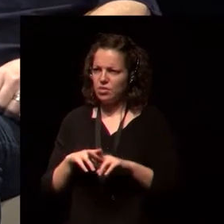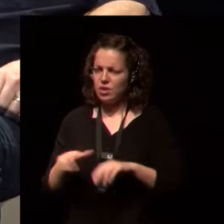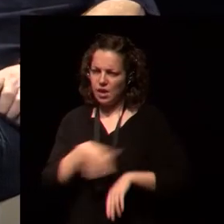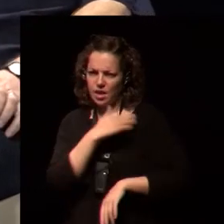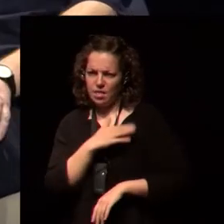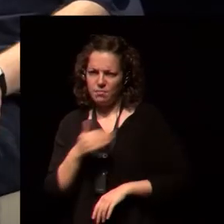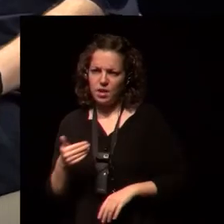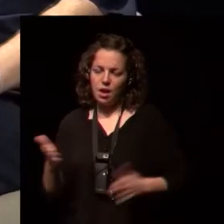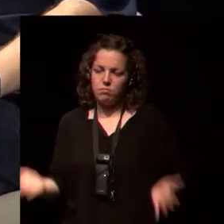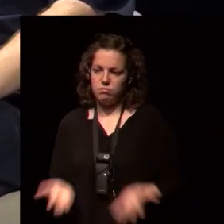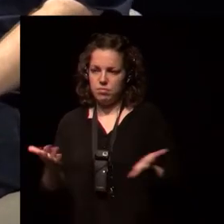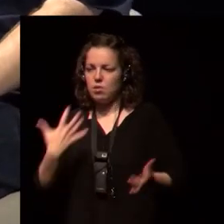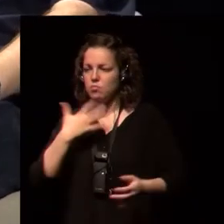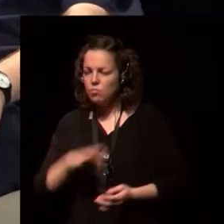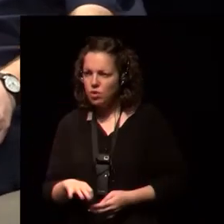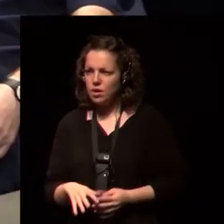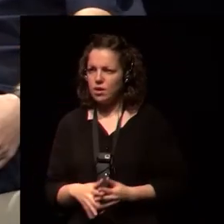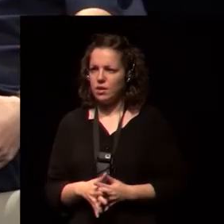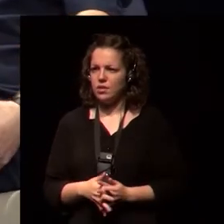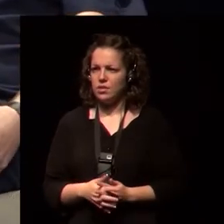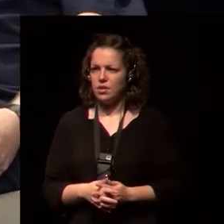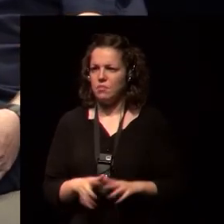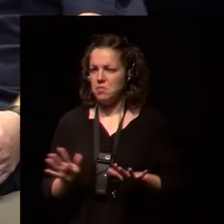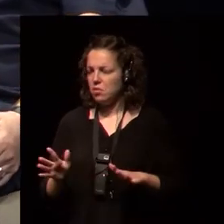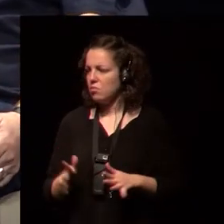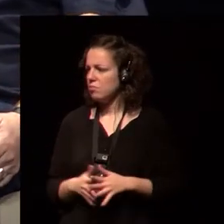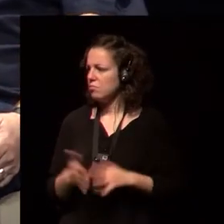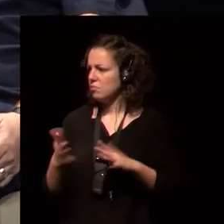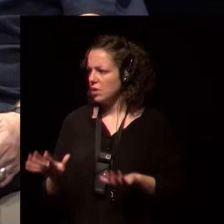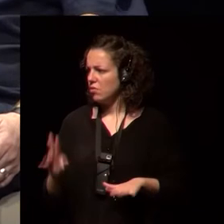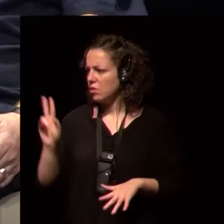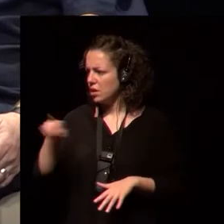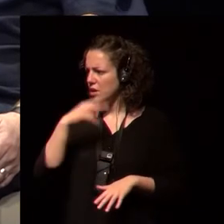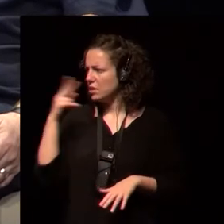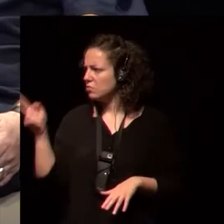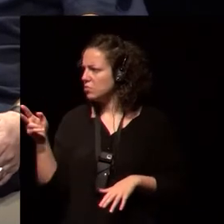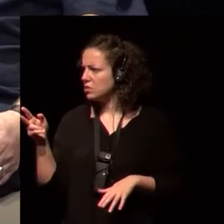la investigación académica. Pero la respuesta que